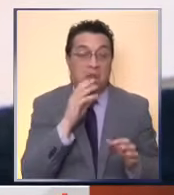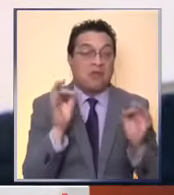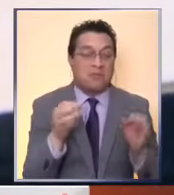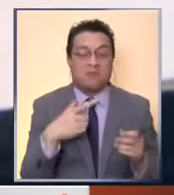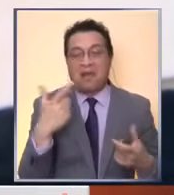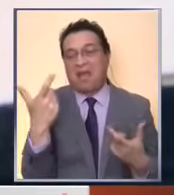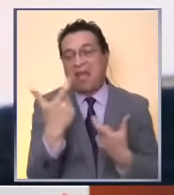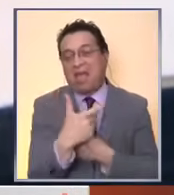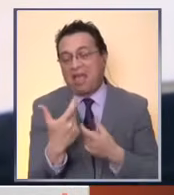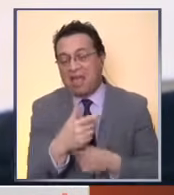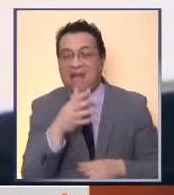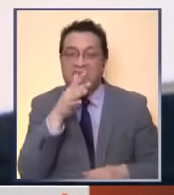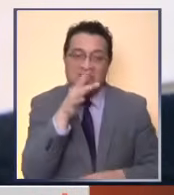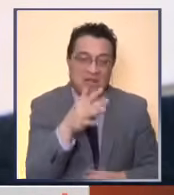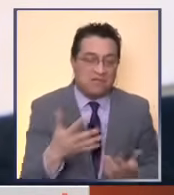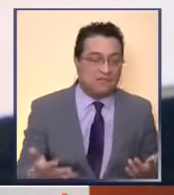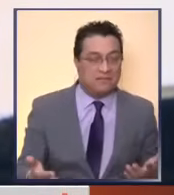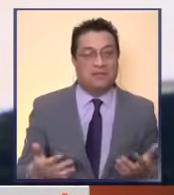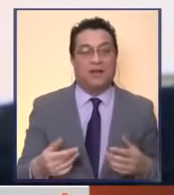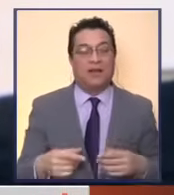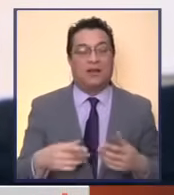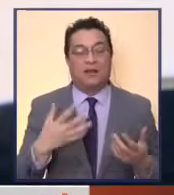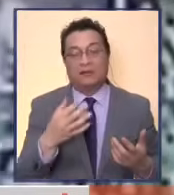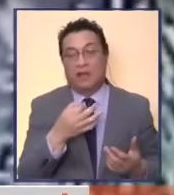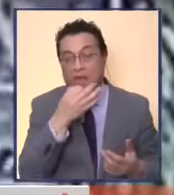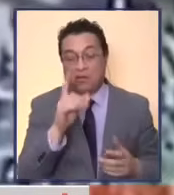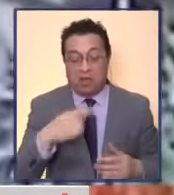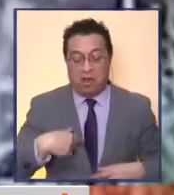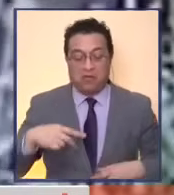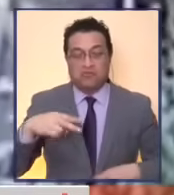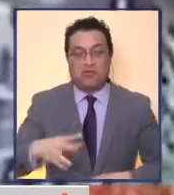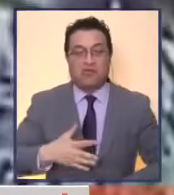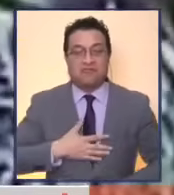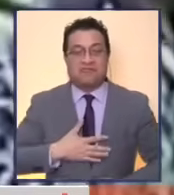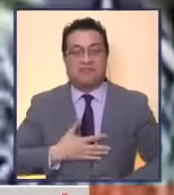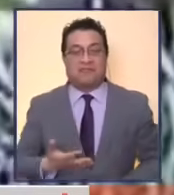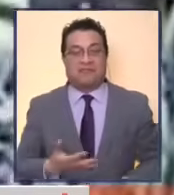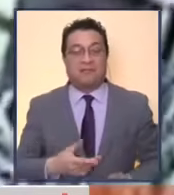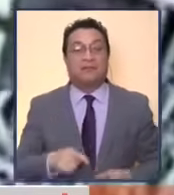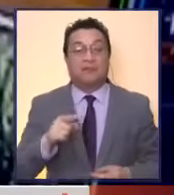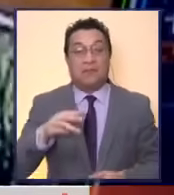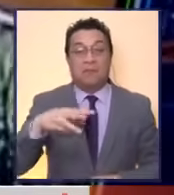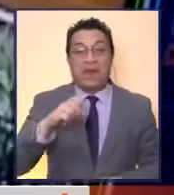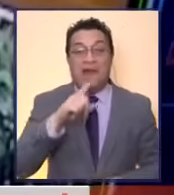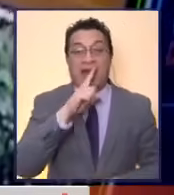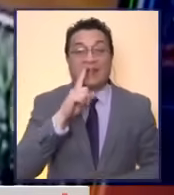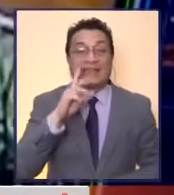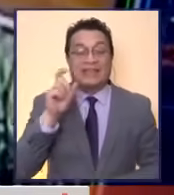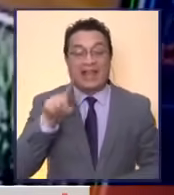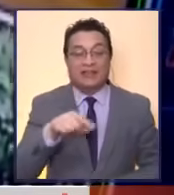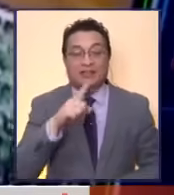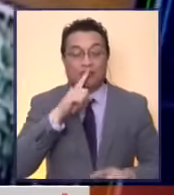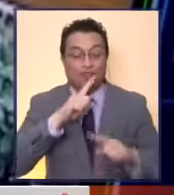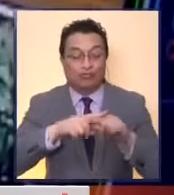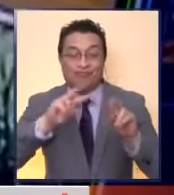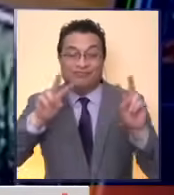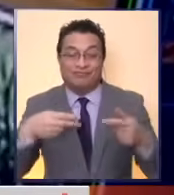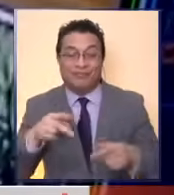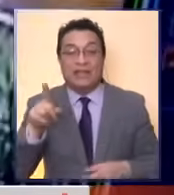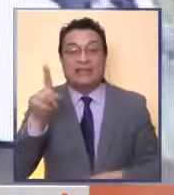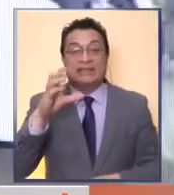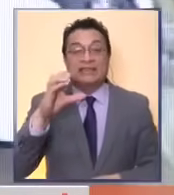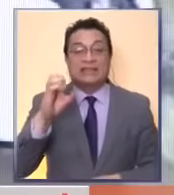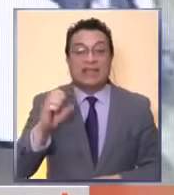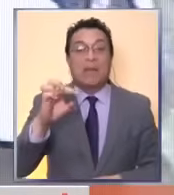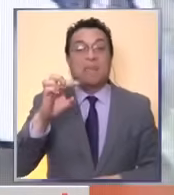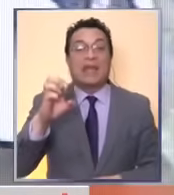riéndose y diciendo prácticamente ahora es nuestro. Su nombre era Matías, su alias C Pequeño, y la mayoría de los asaltos que